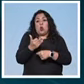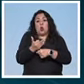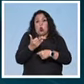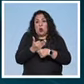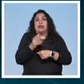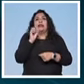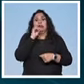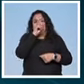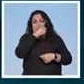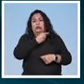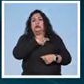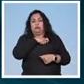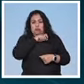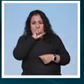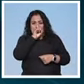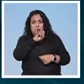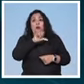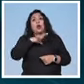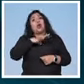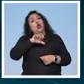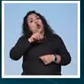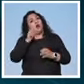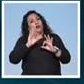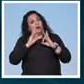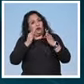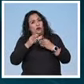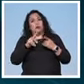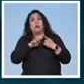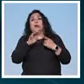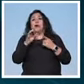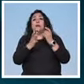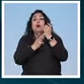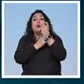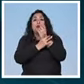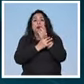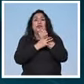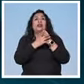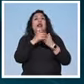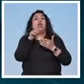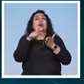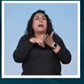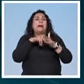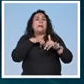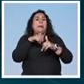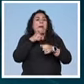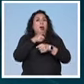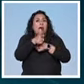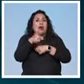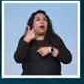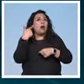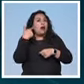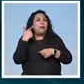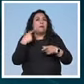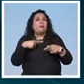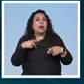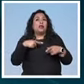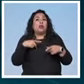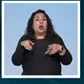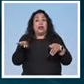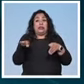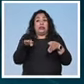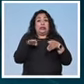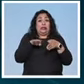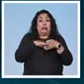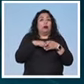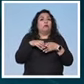sí la hay en España, pero hay otros mecanismos, como una pulsera de geolocalización que suena cuando el agresor se acerca a